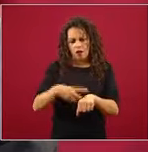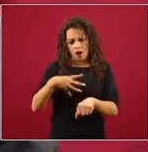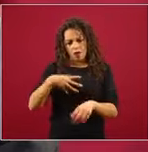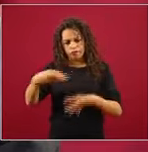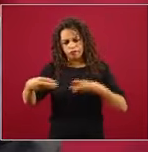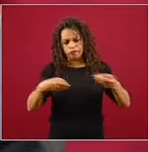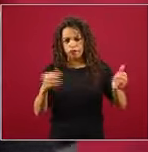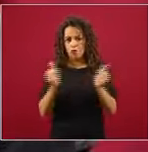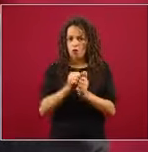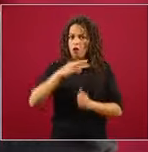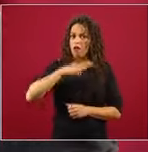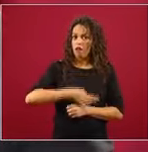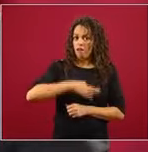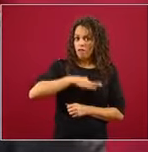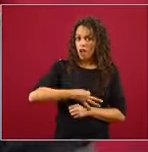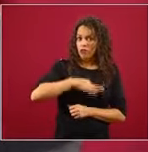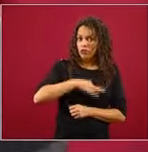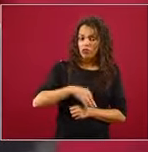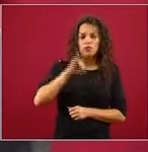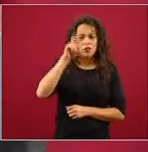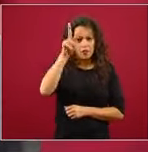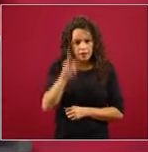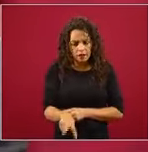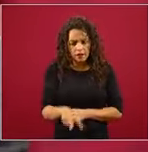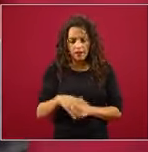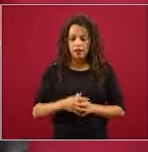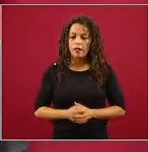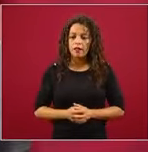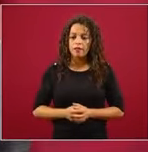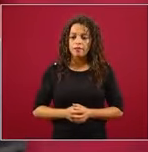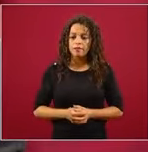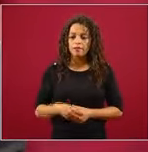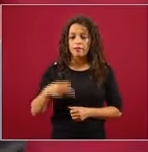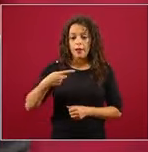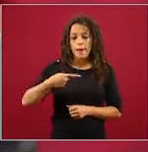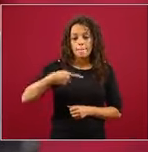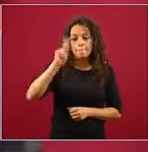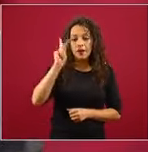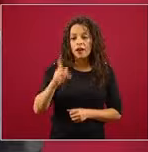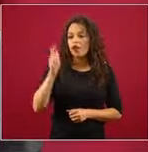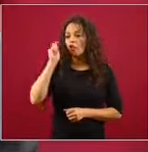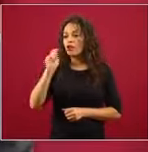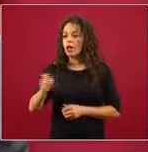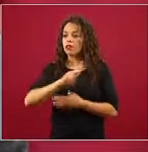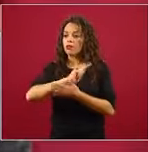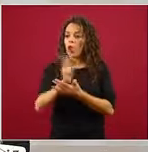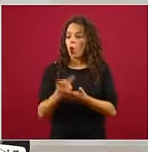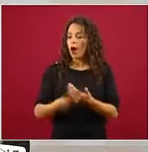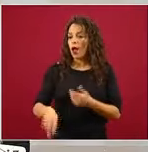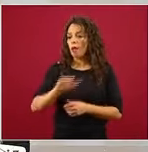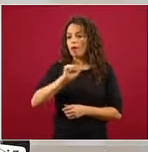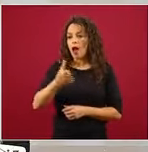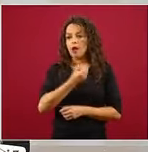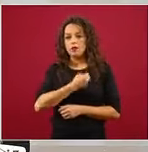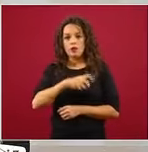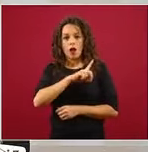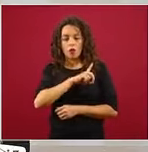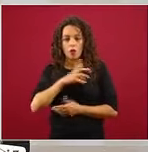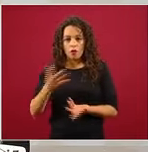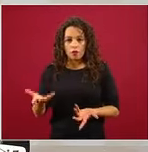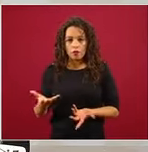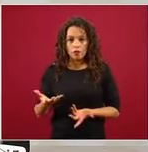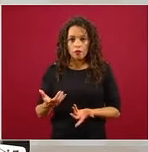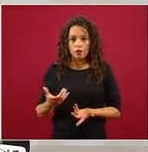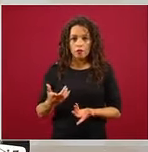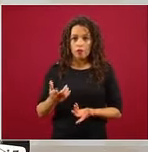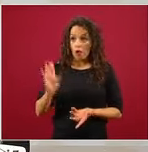debe confundirse, es que alguna intervención, algún programa de salud pública en alguna parte del mundo, concretamente se